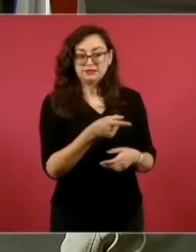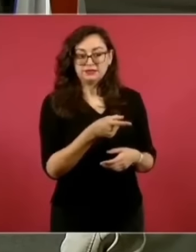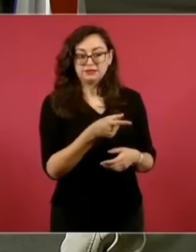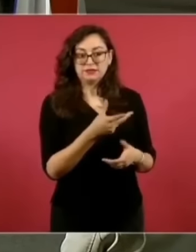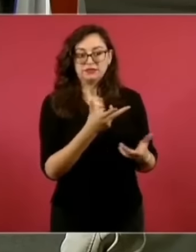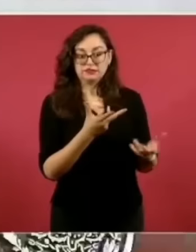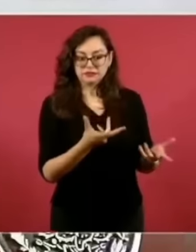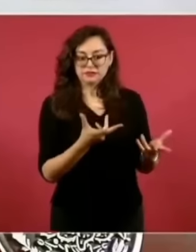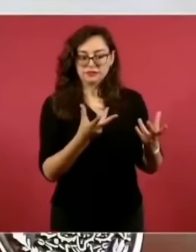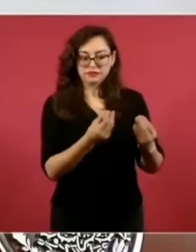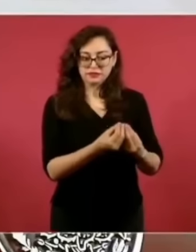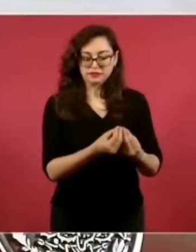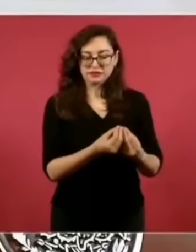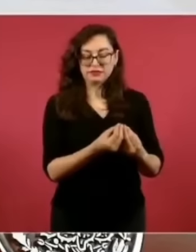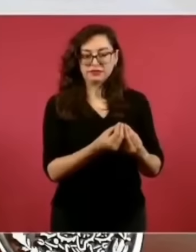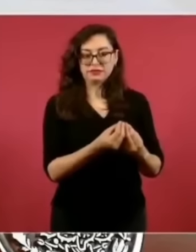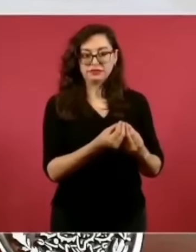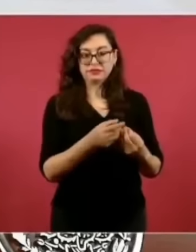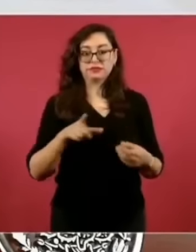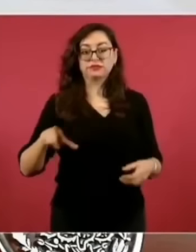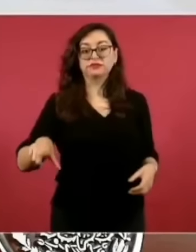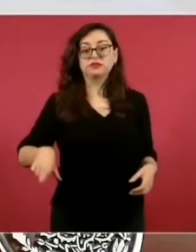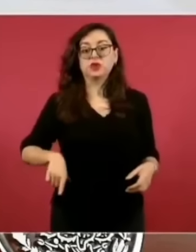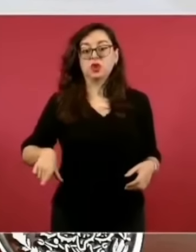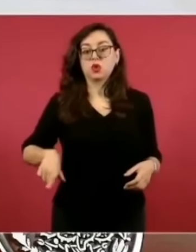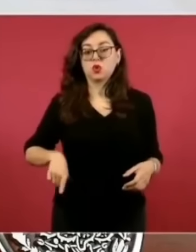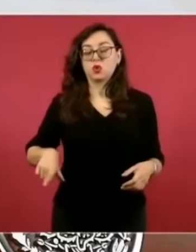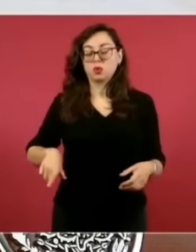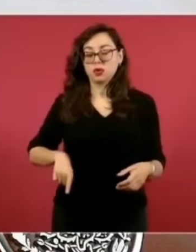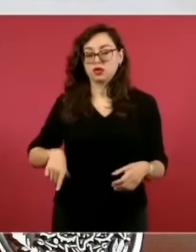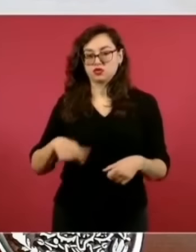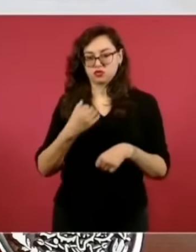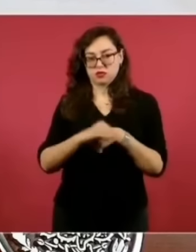del gobierno interino de la Barra.